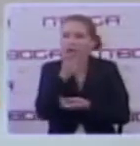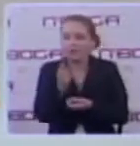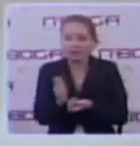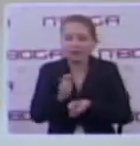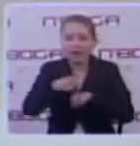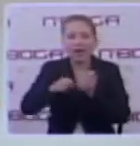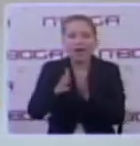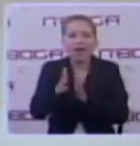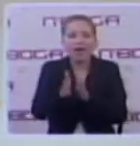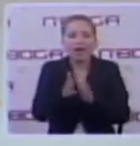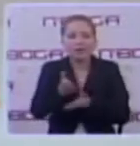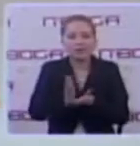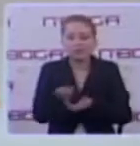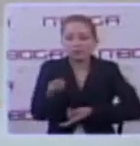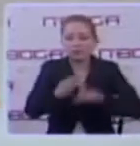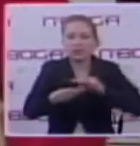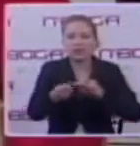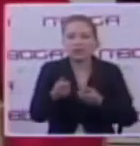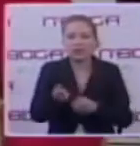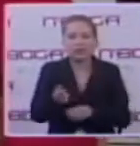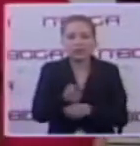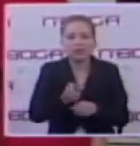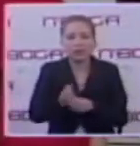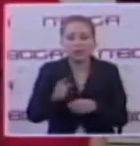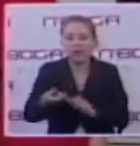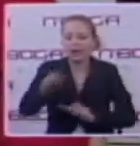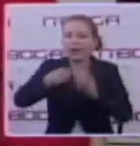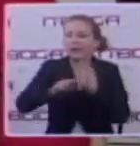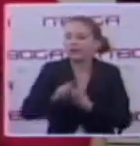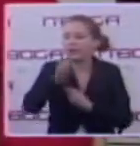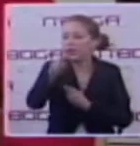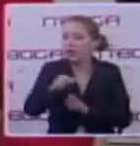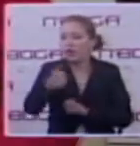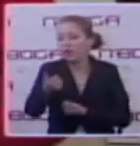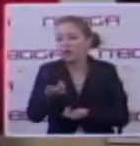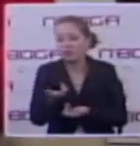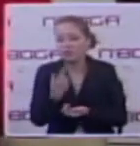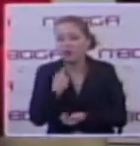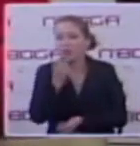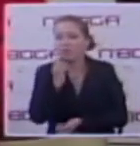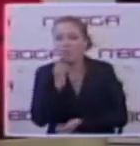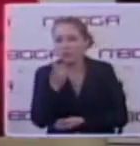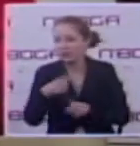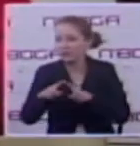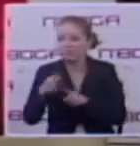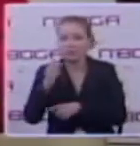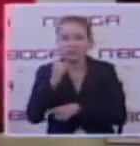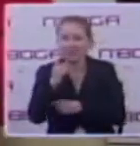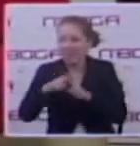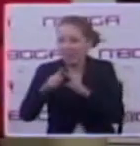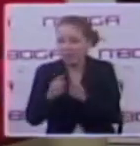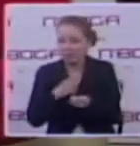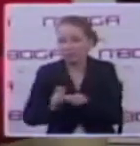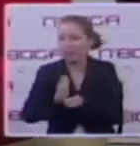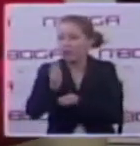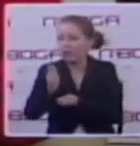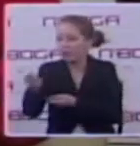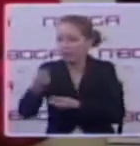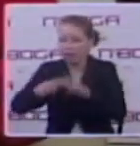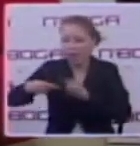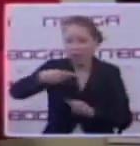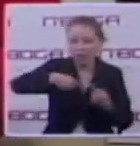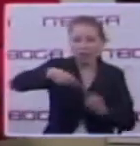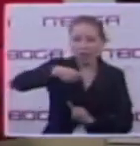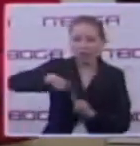vez le venden a una persona que hace el chocolate, que a su vez le vende a otra persona que hace bombones. Entonces vamos siguiendo los